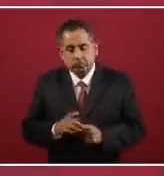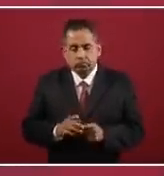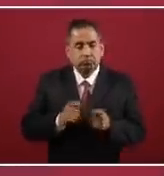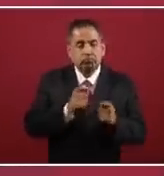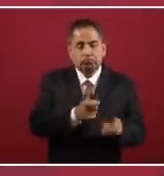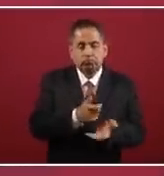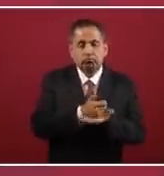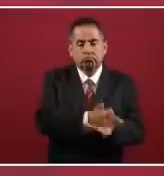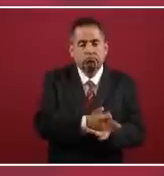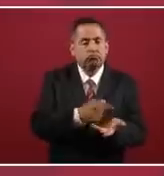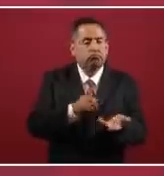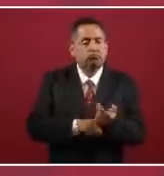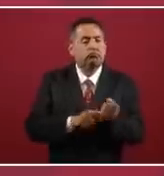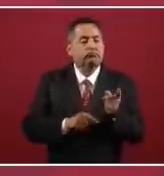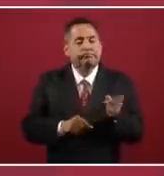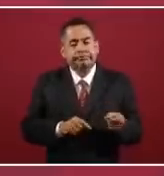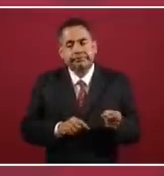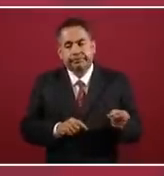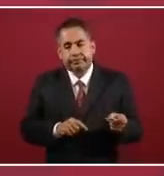están